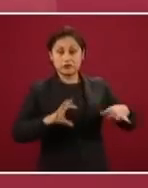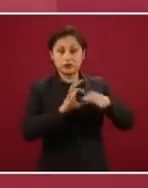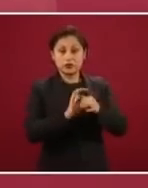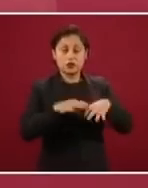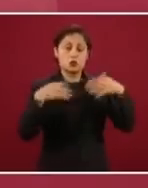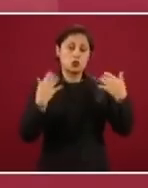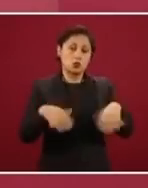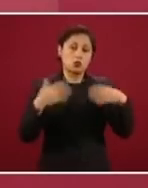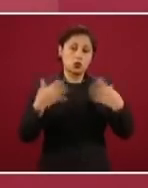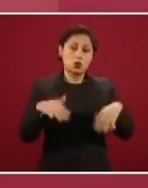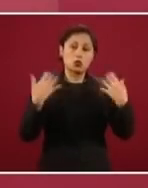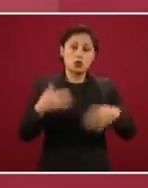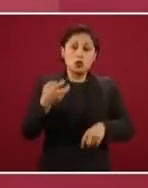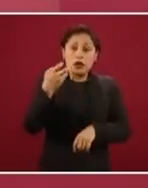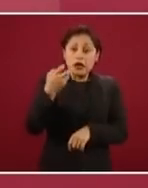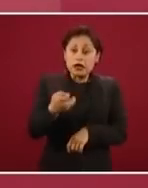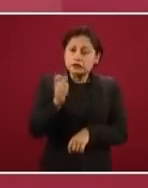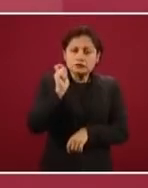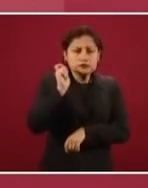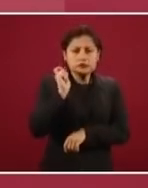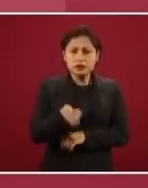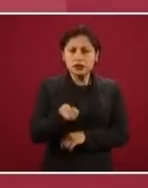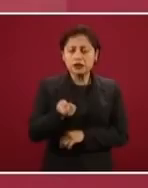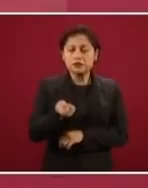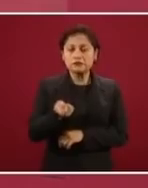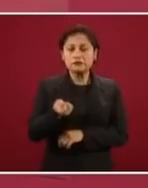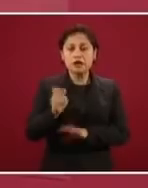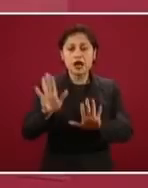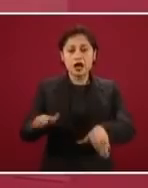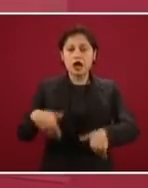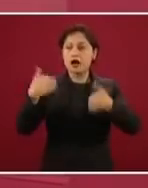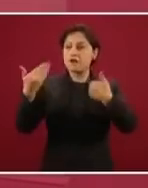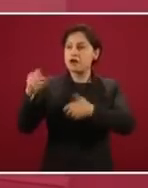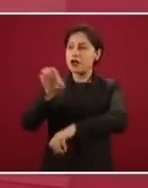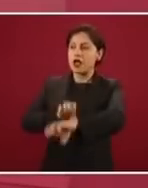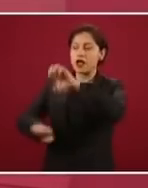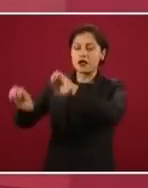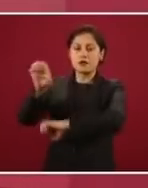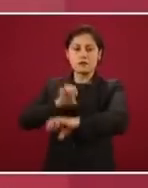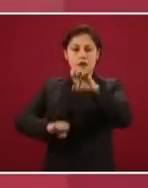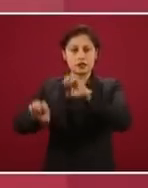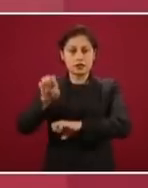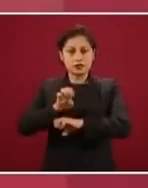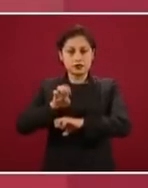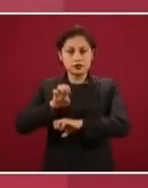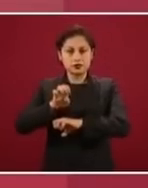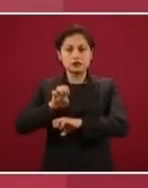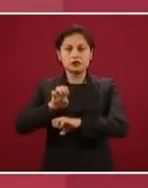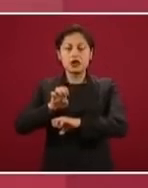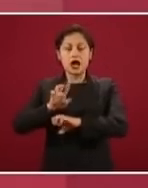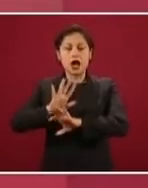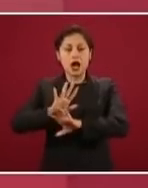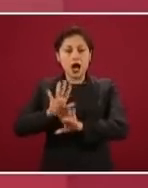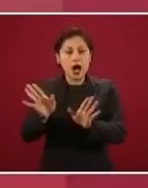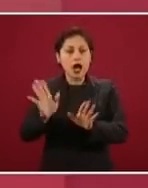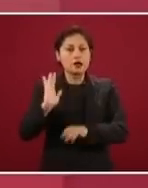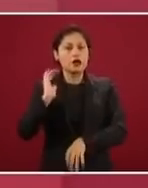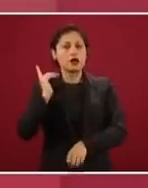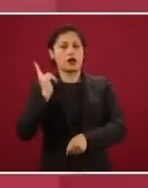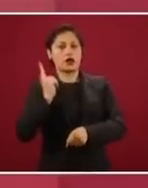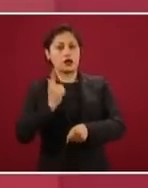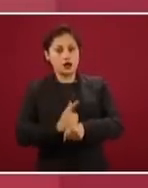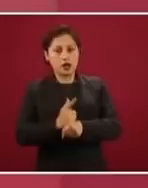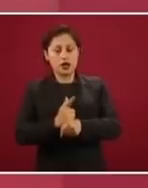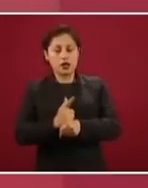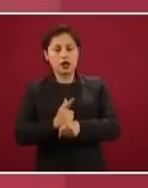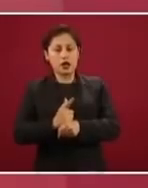pues significa que las empresas van ampliarse y van a